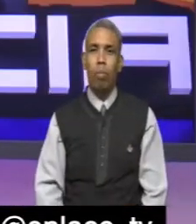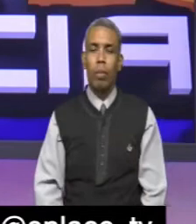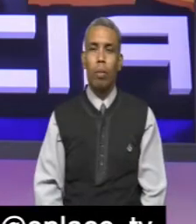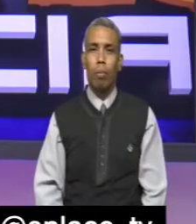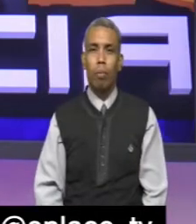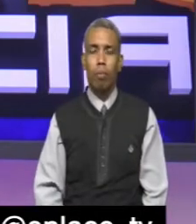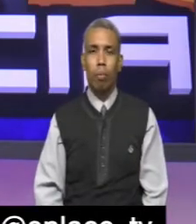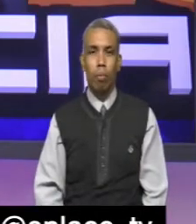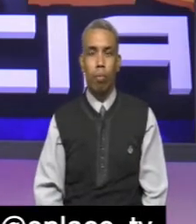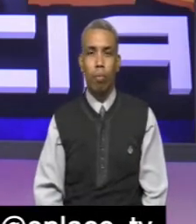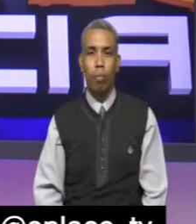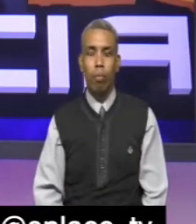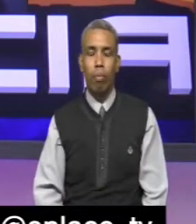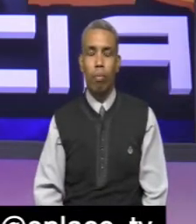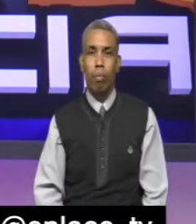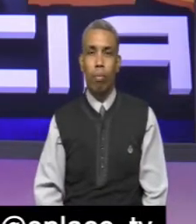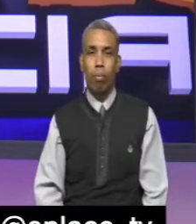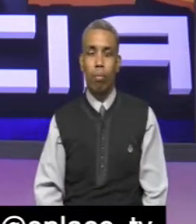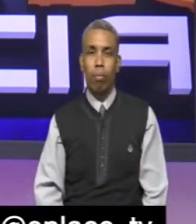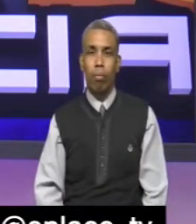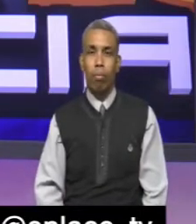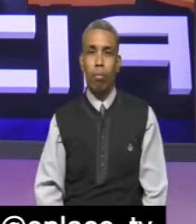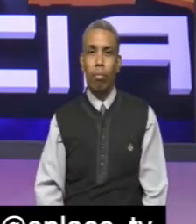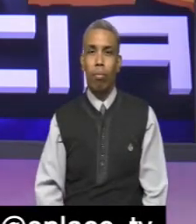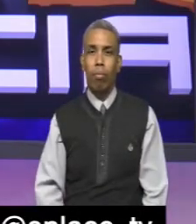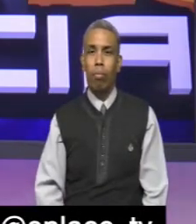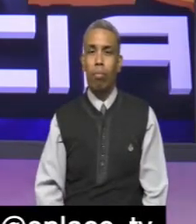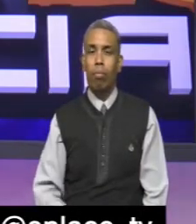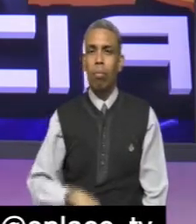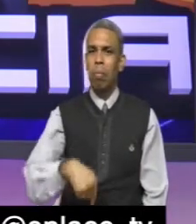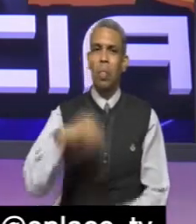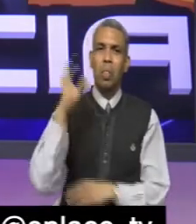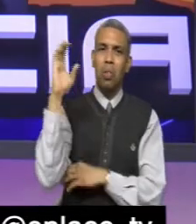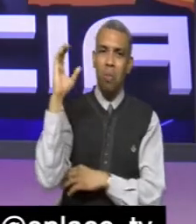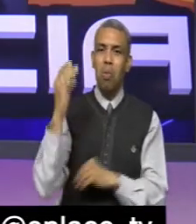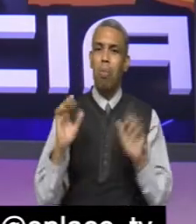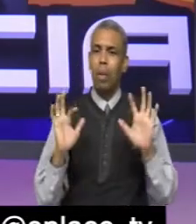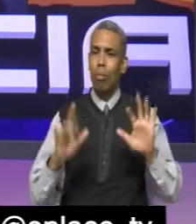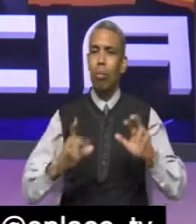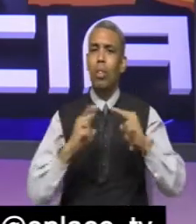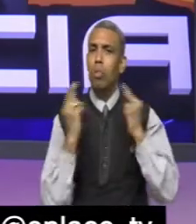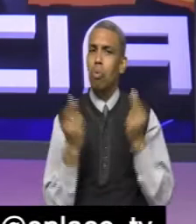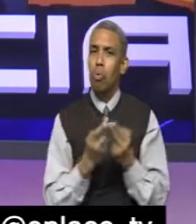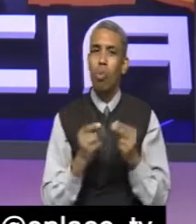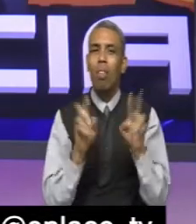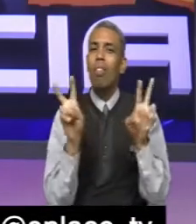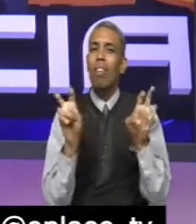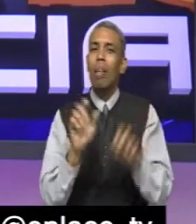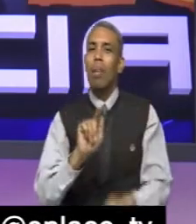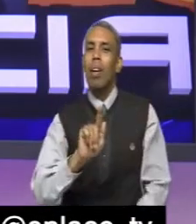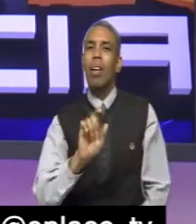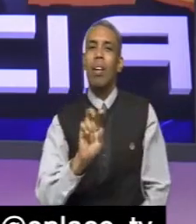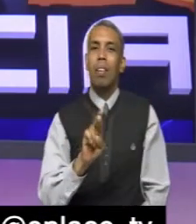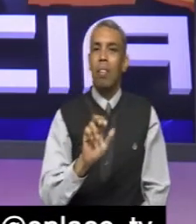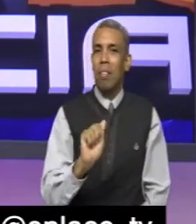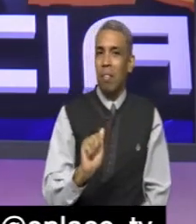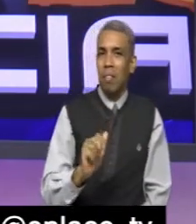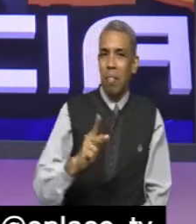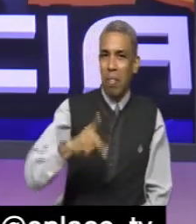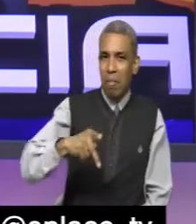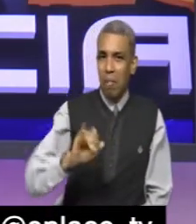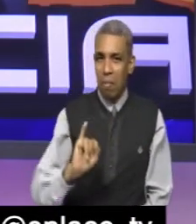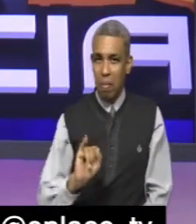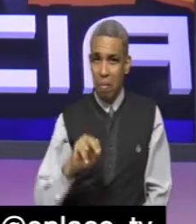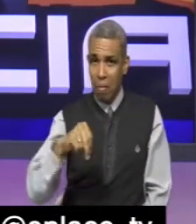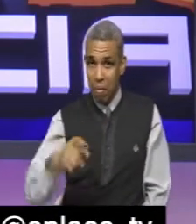Se cumplió en la ciudad asamblea por una Colombia libre de fracking. Nuestro director de noticias, Pedro Severiche, se encuentra con uno de los organizadores